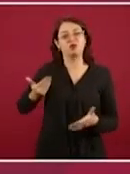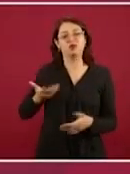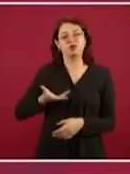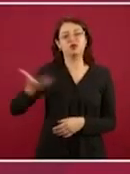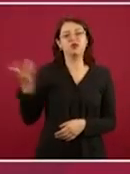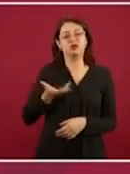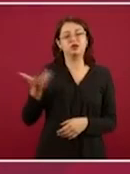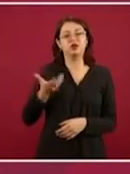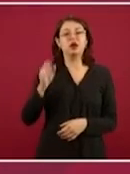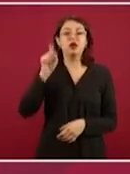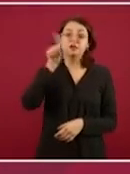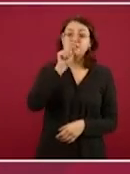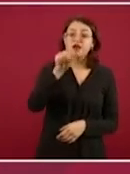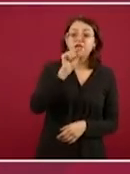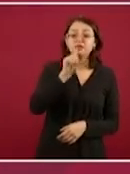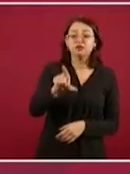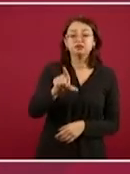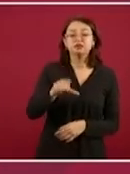en Jalisco,